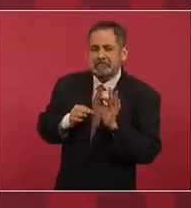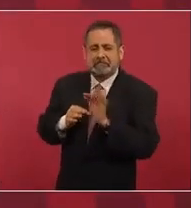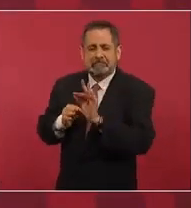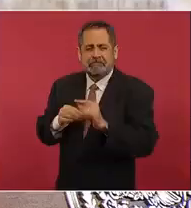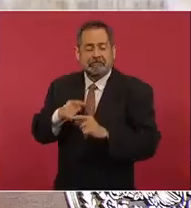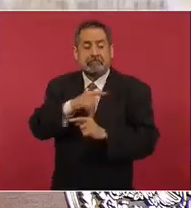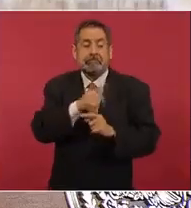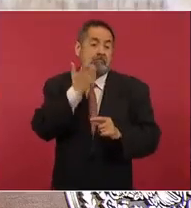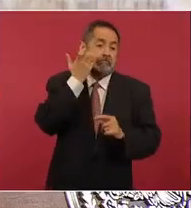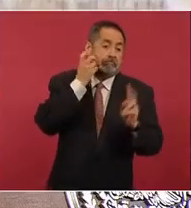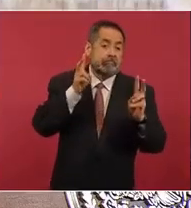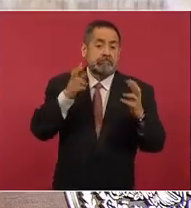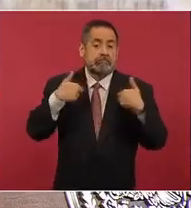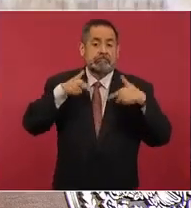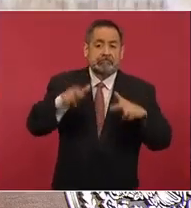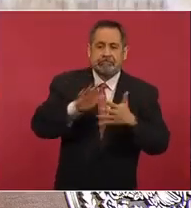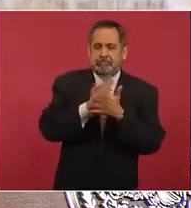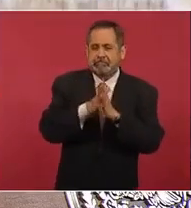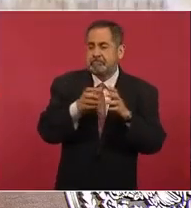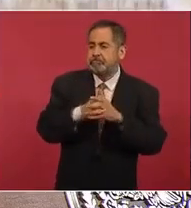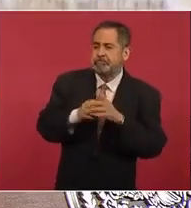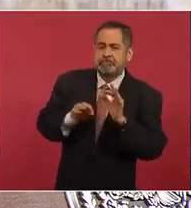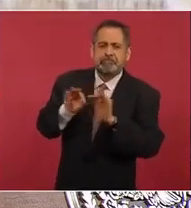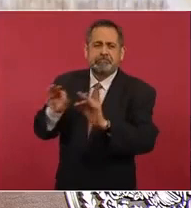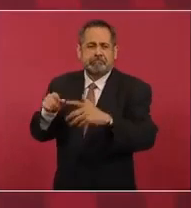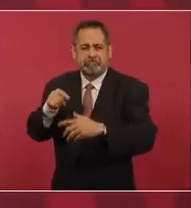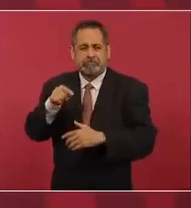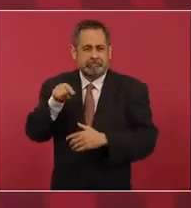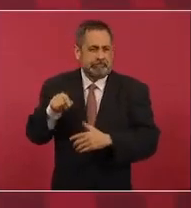los representantes de la delincuencia de cuello blanco,